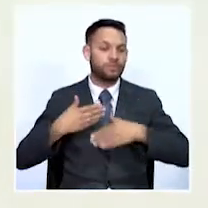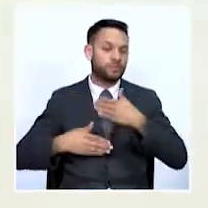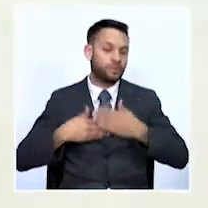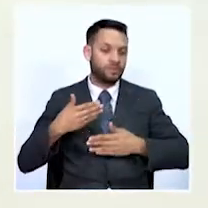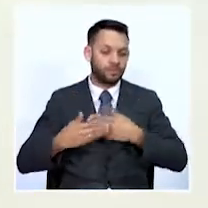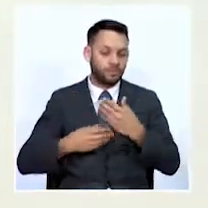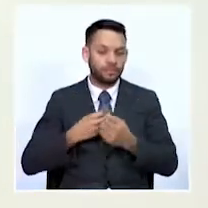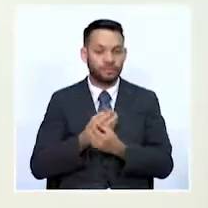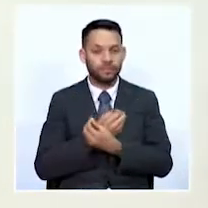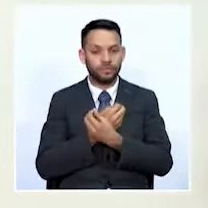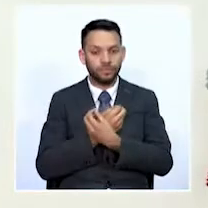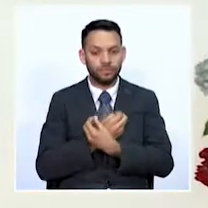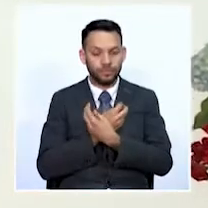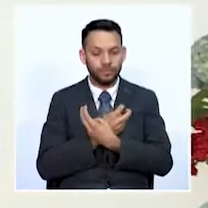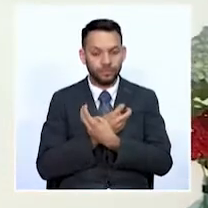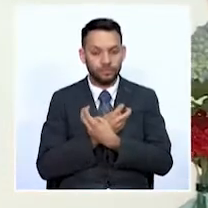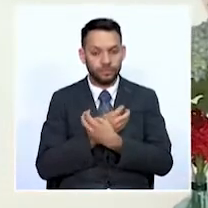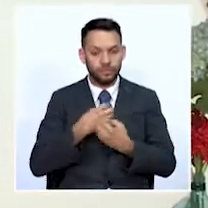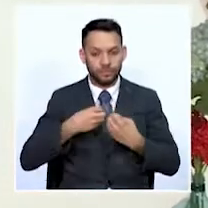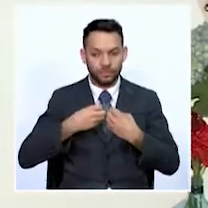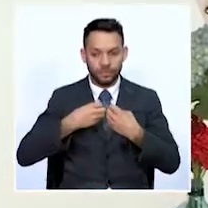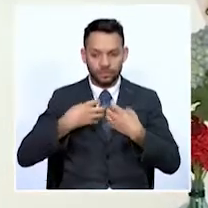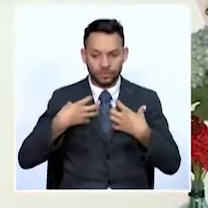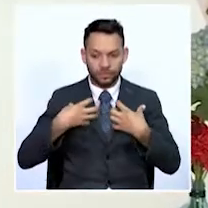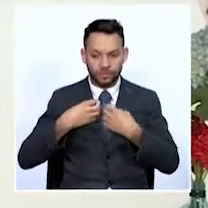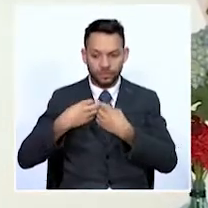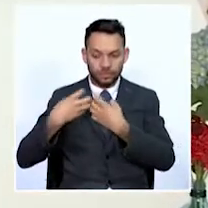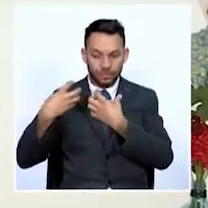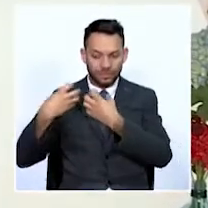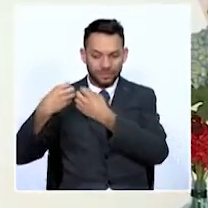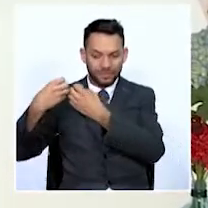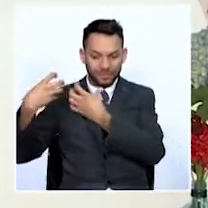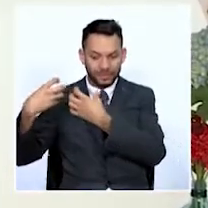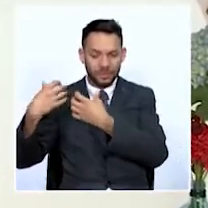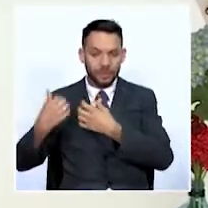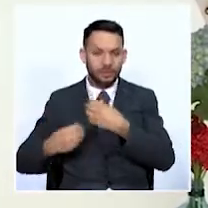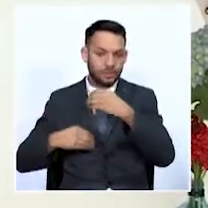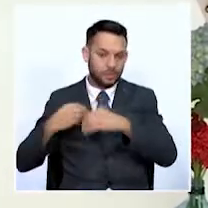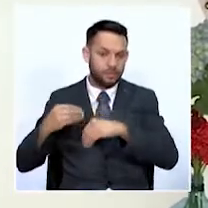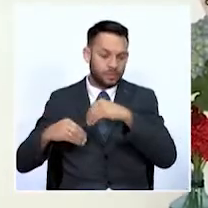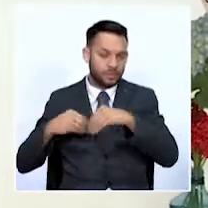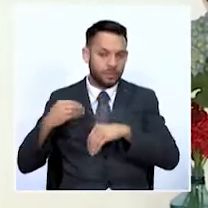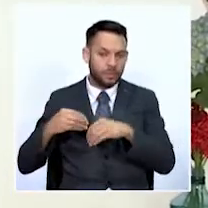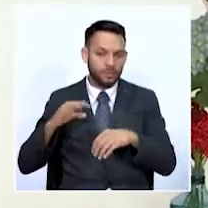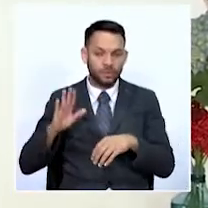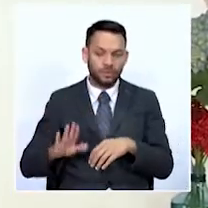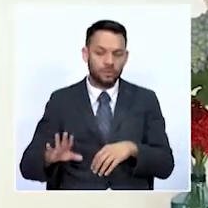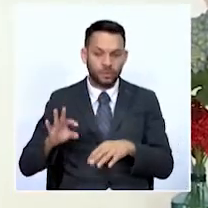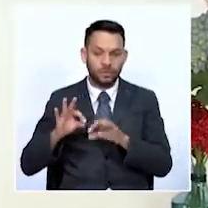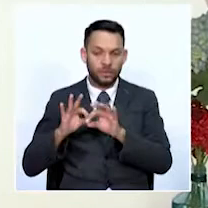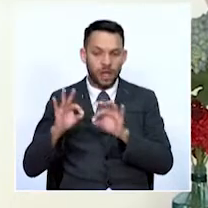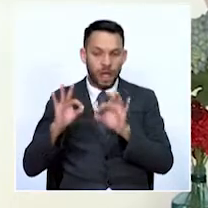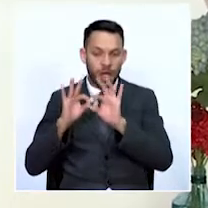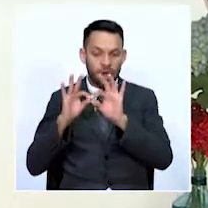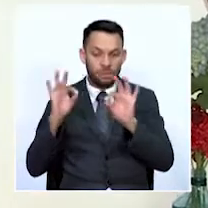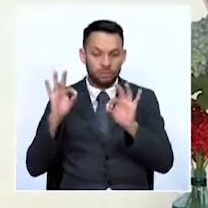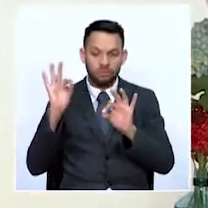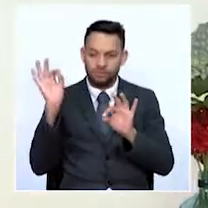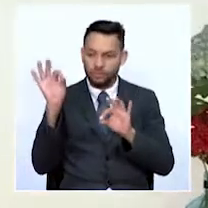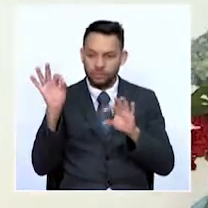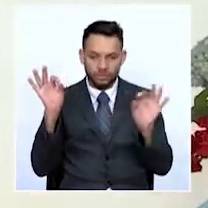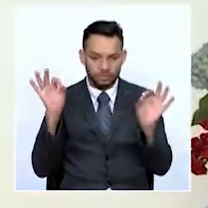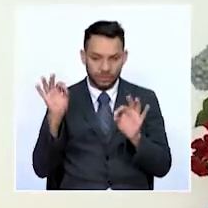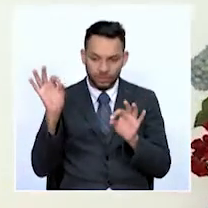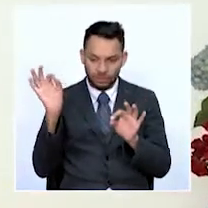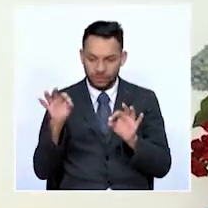tanto, a nivel de los pliegues amigdalares, con una aguja especial, nosotros